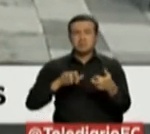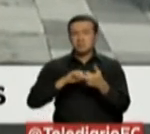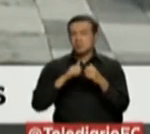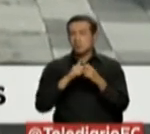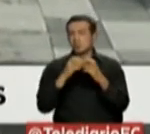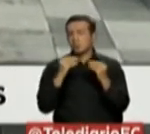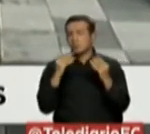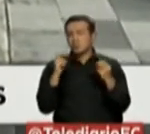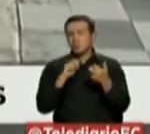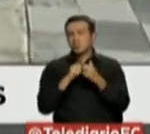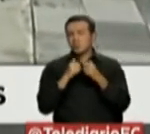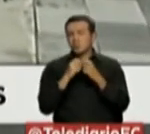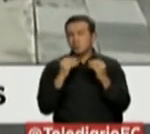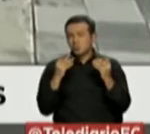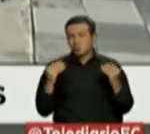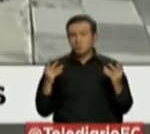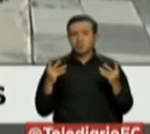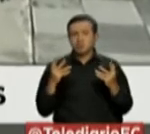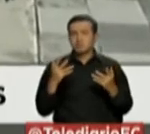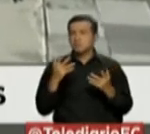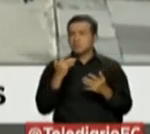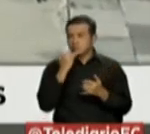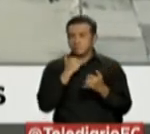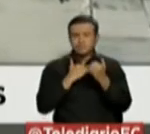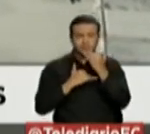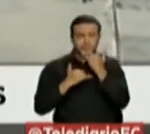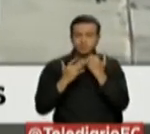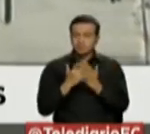tanto hubo falta de